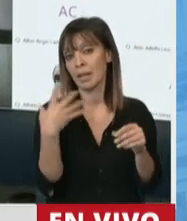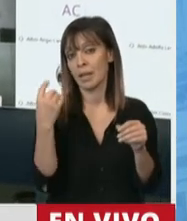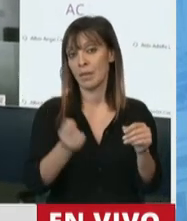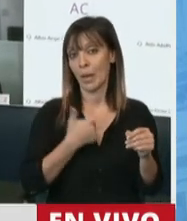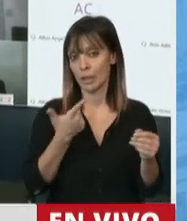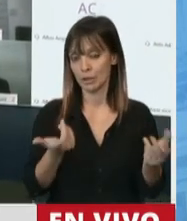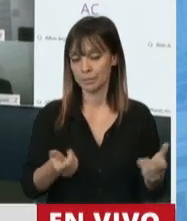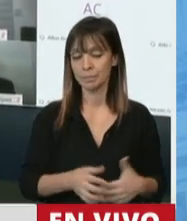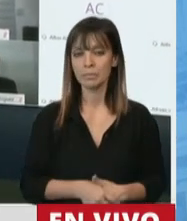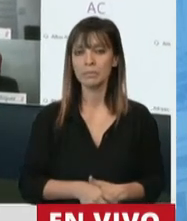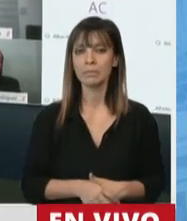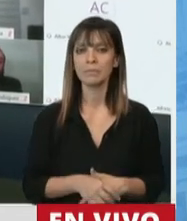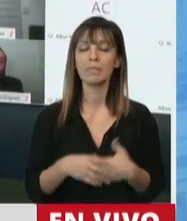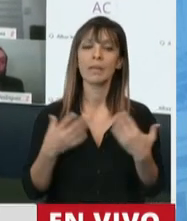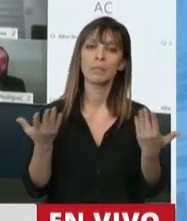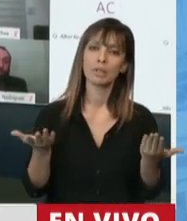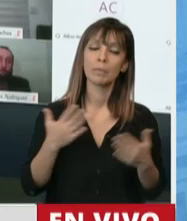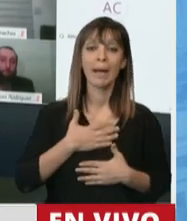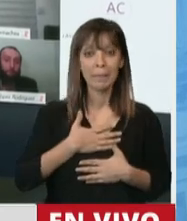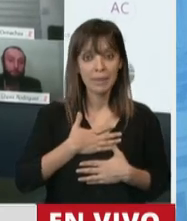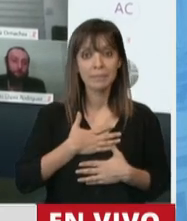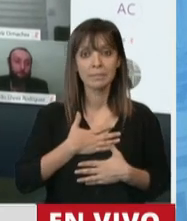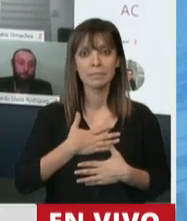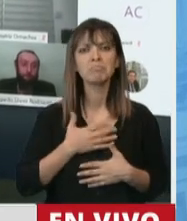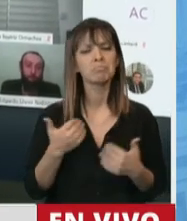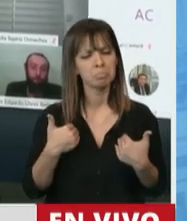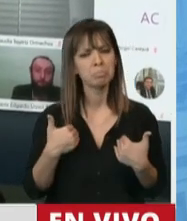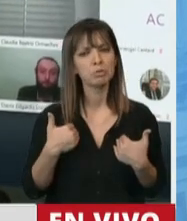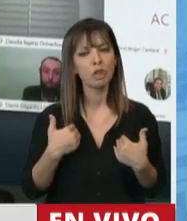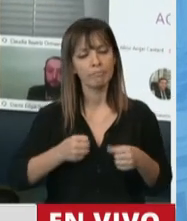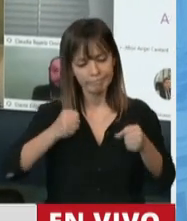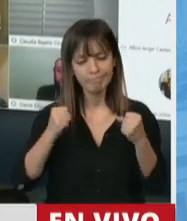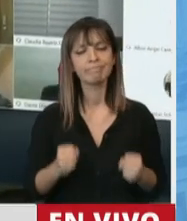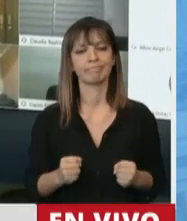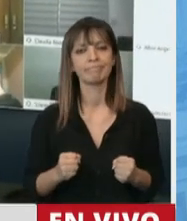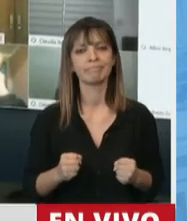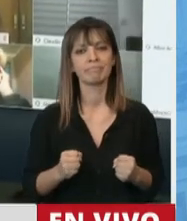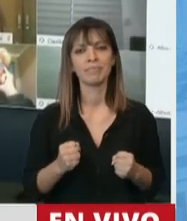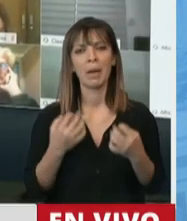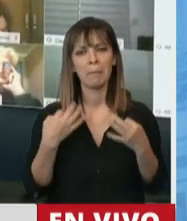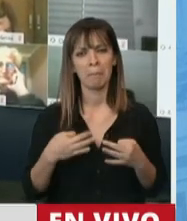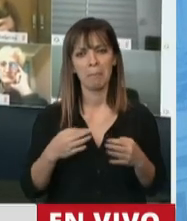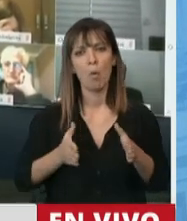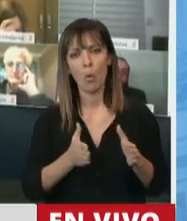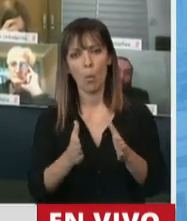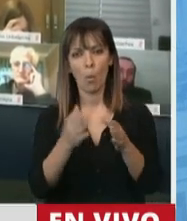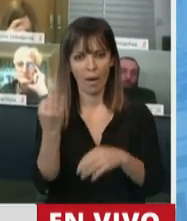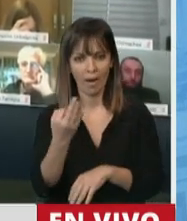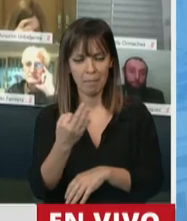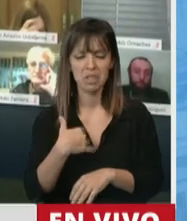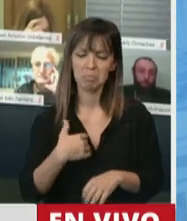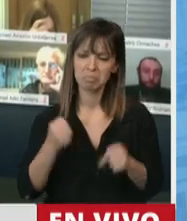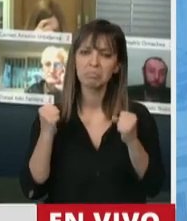las patronales. Así que a mí me parece, y estoy absolutamente convencida, que vamos por un buen camino y